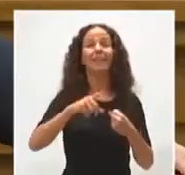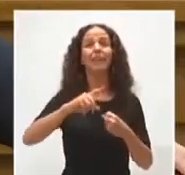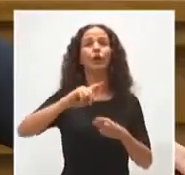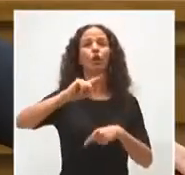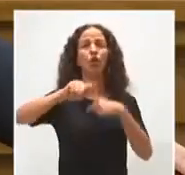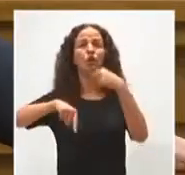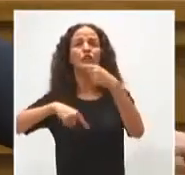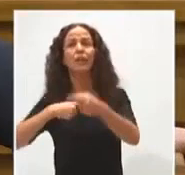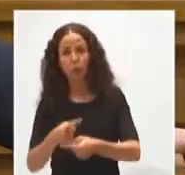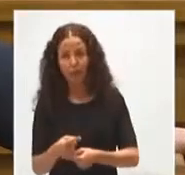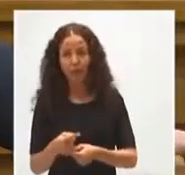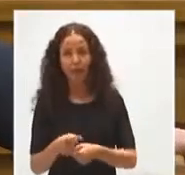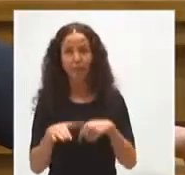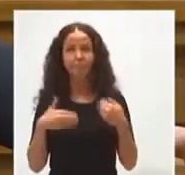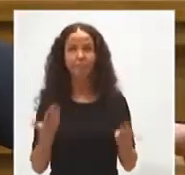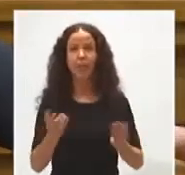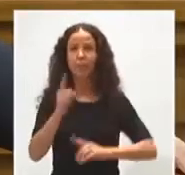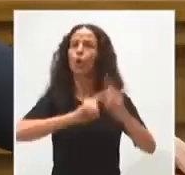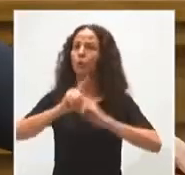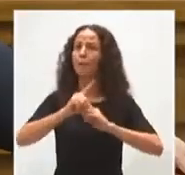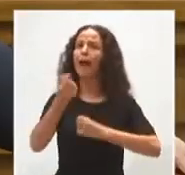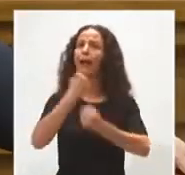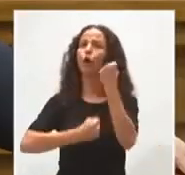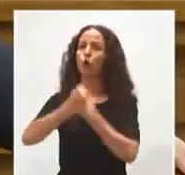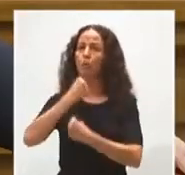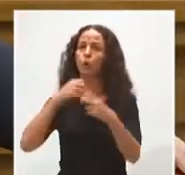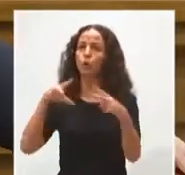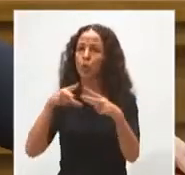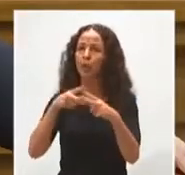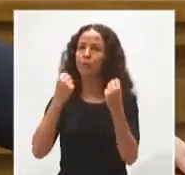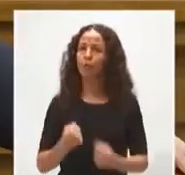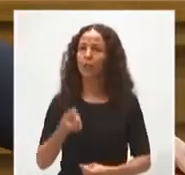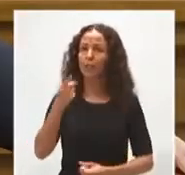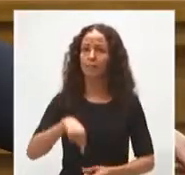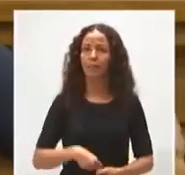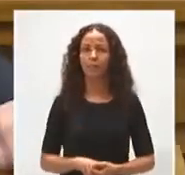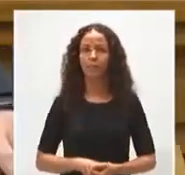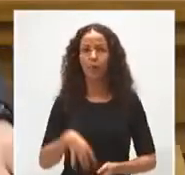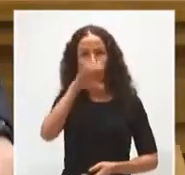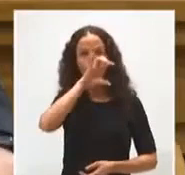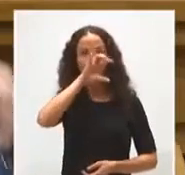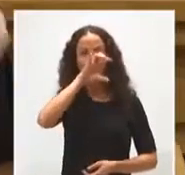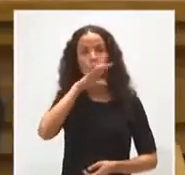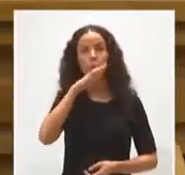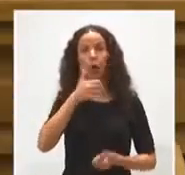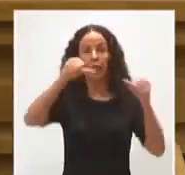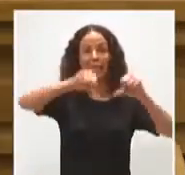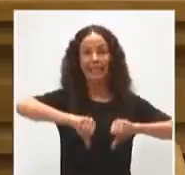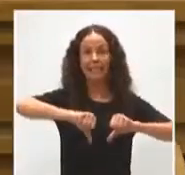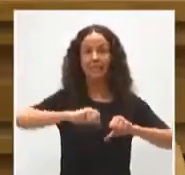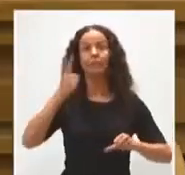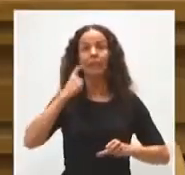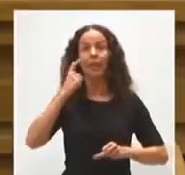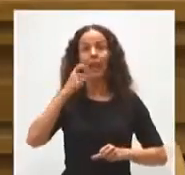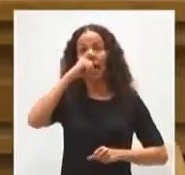un enorme problema económico y social es curioso porque la crisis financiera del 2007